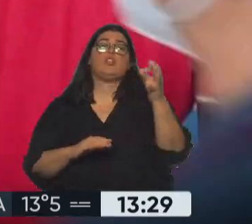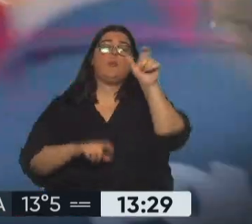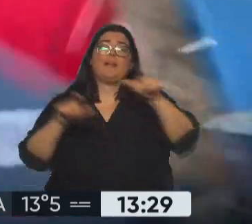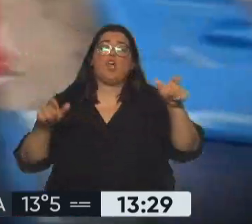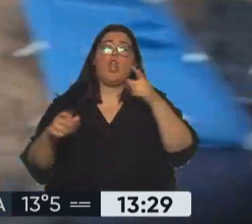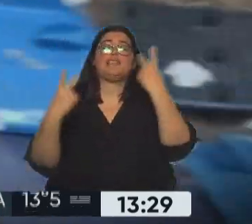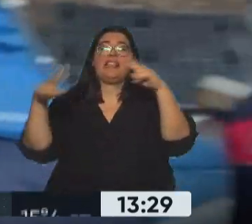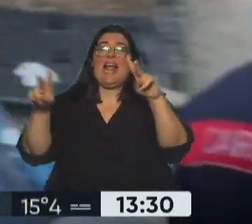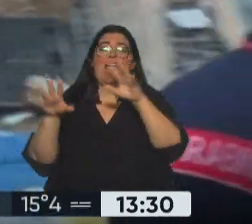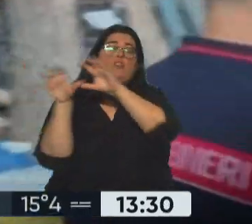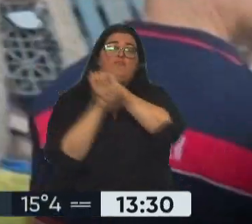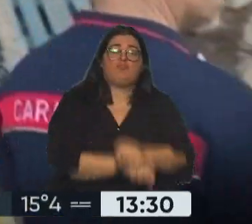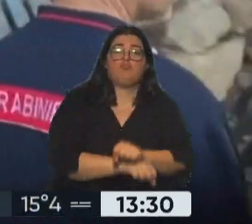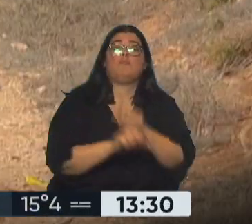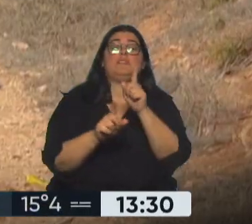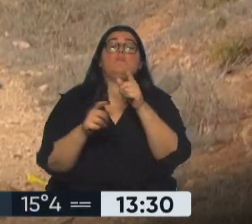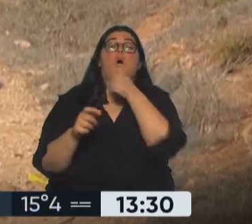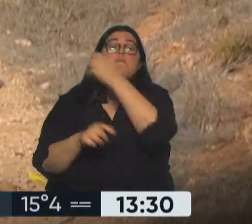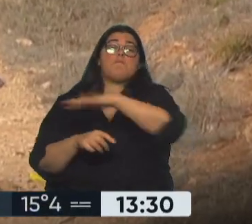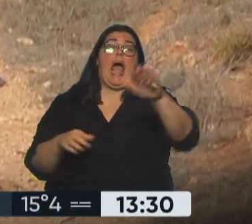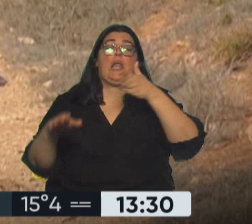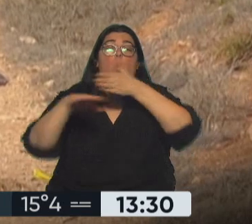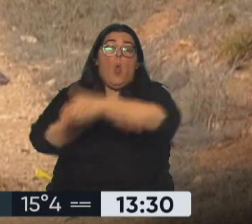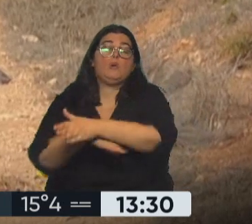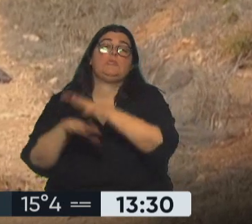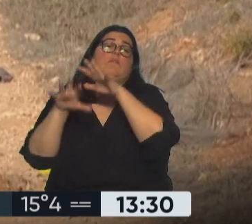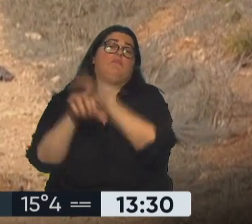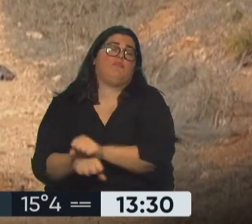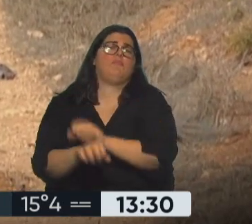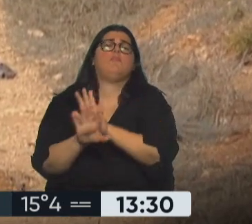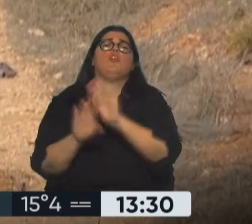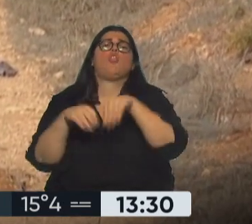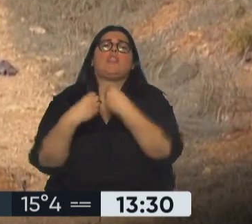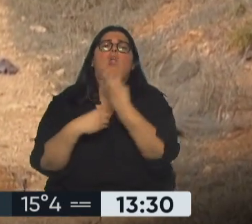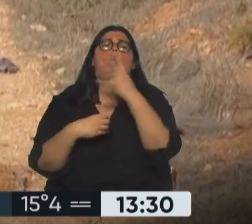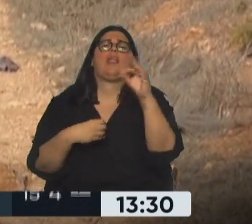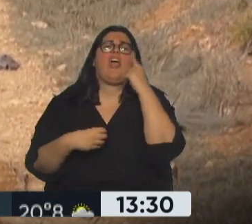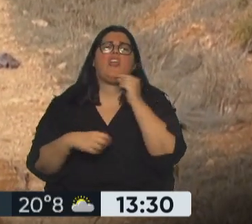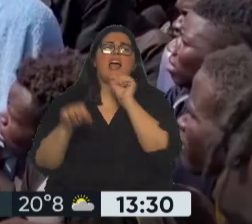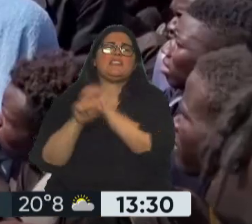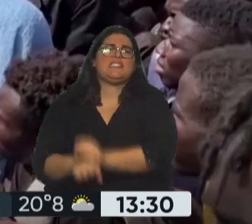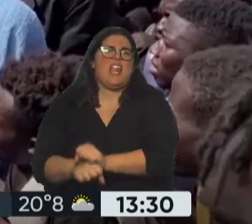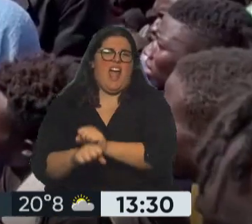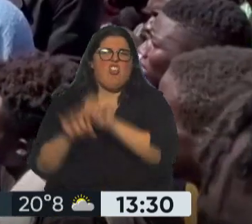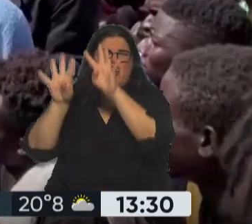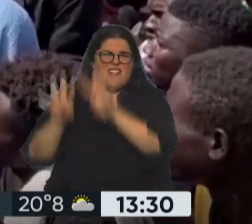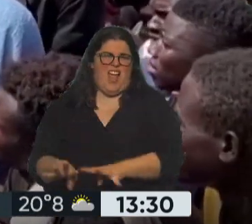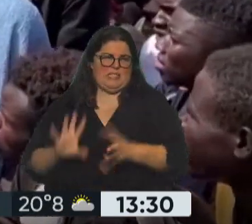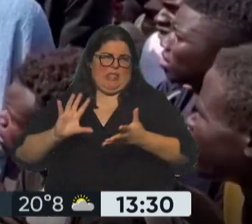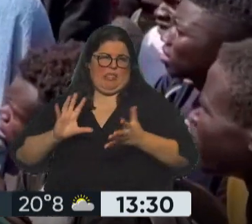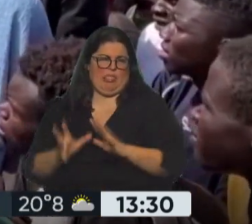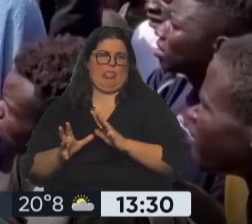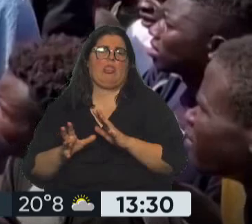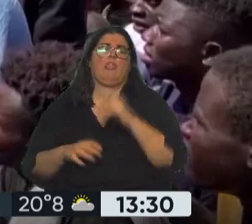arribar a la isla tras cruzar el Mediterráneo pasaron una media de 40 días encerrados en condiciones carcelarias y menos de la